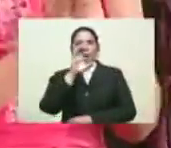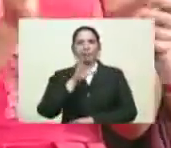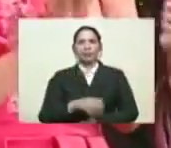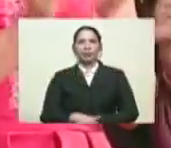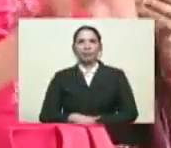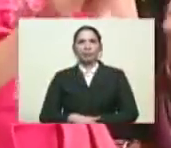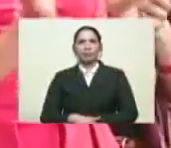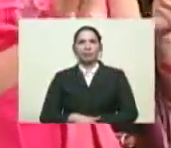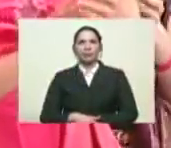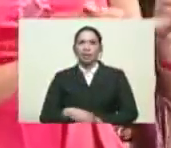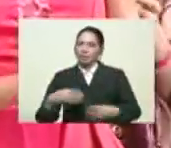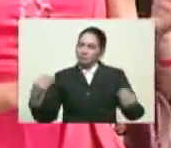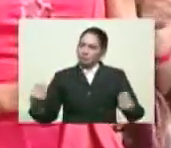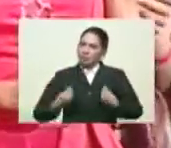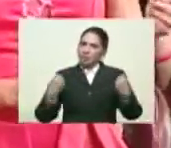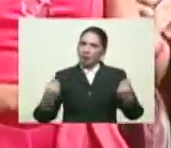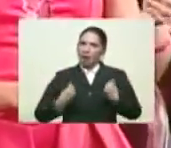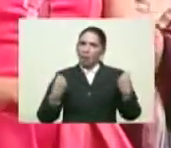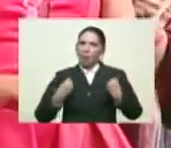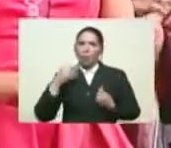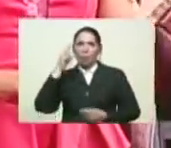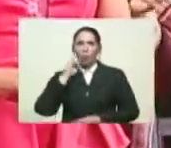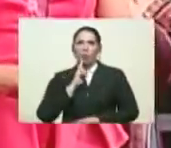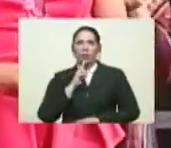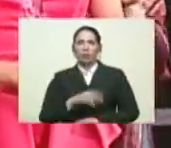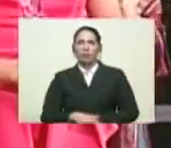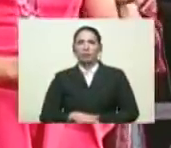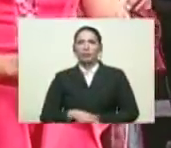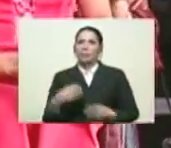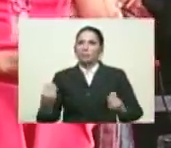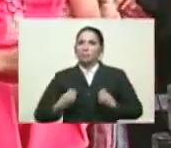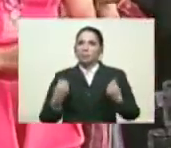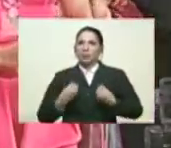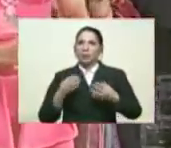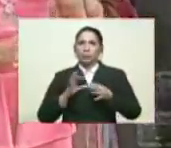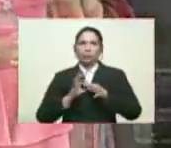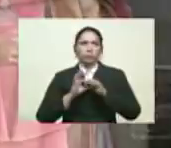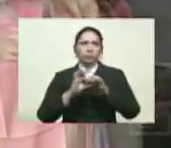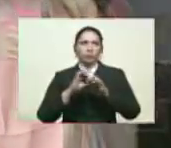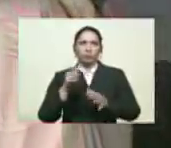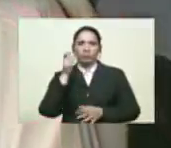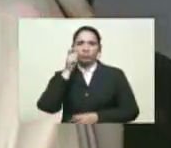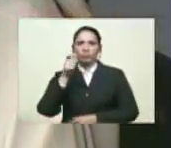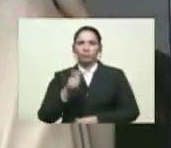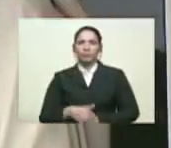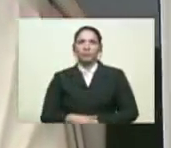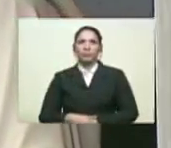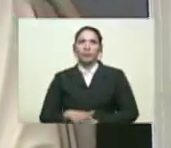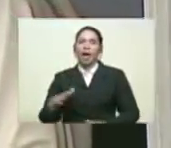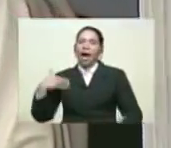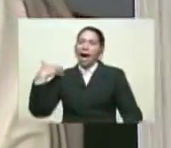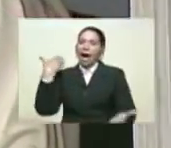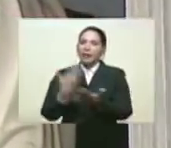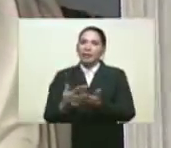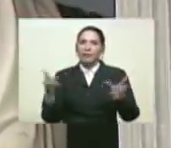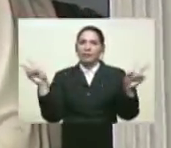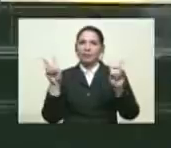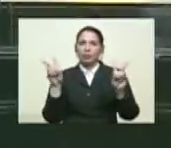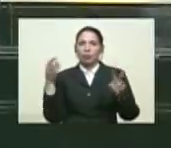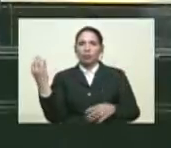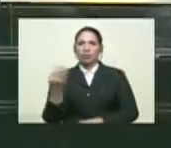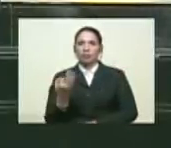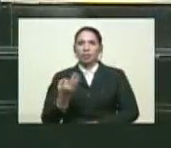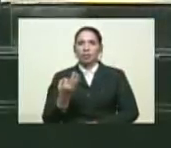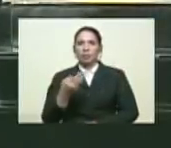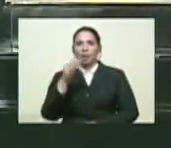Y digamos con Bolívar, y digamos con el pueblo, ¡hasta la victoria siempre! ¡Que Dios